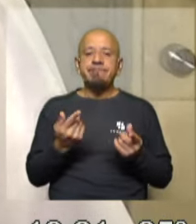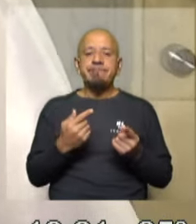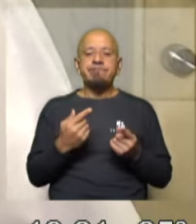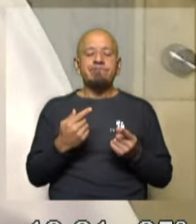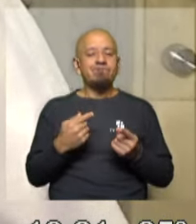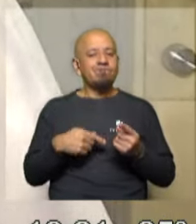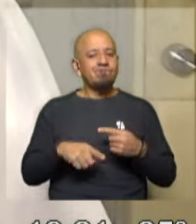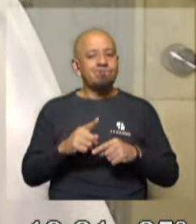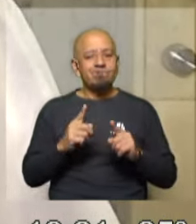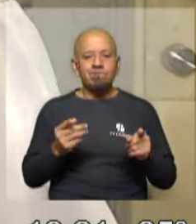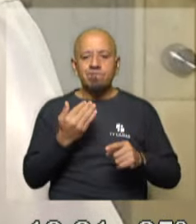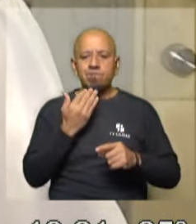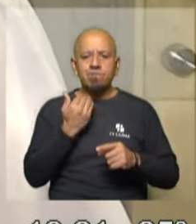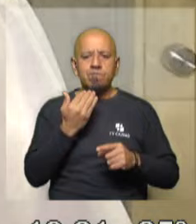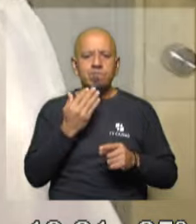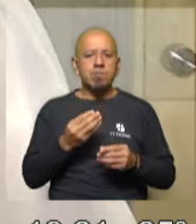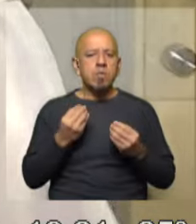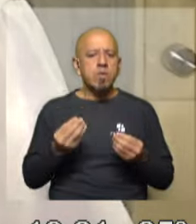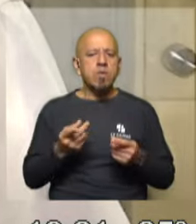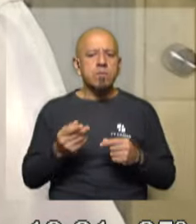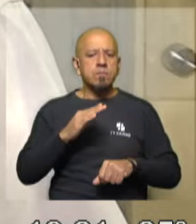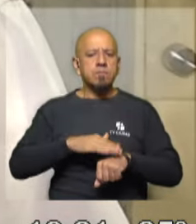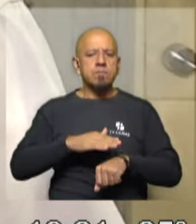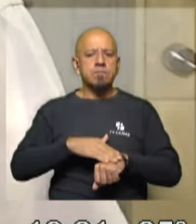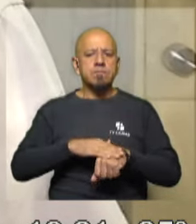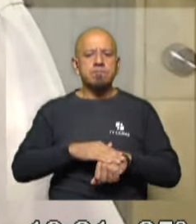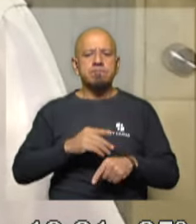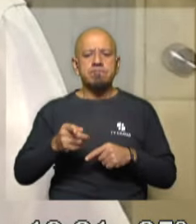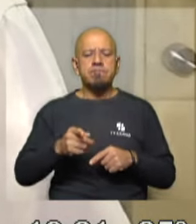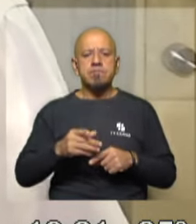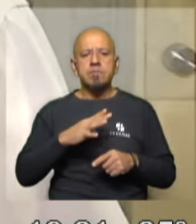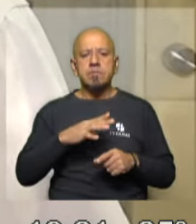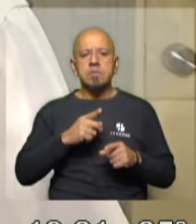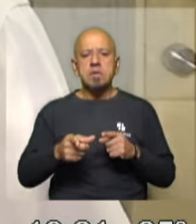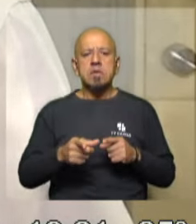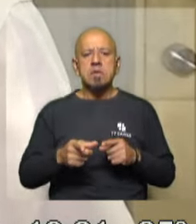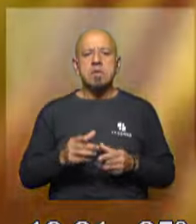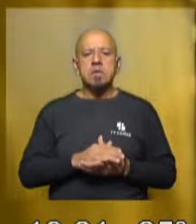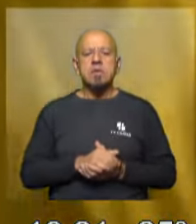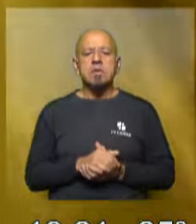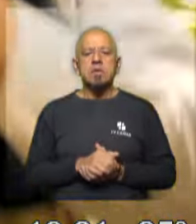alcance, cuando uno tiene un siniestro, la responsabilidad civil y penal que hay ahí atrás.